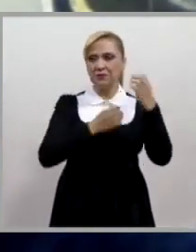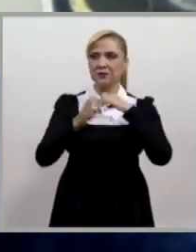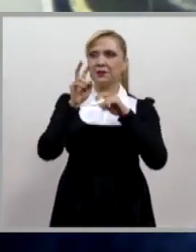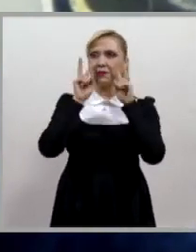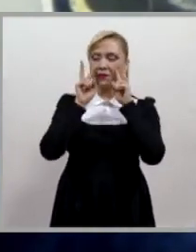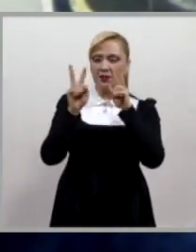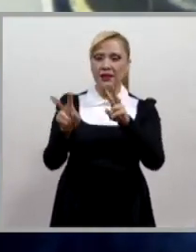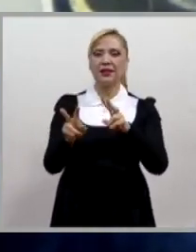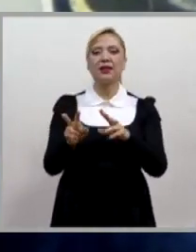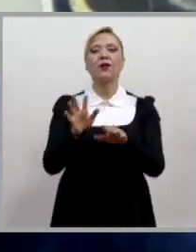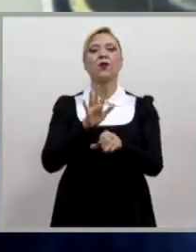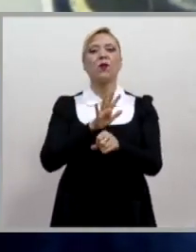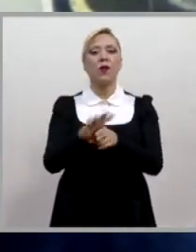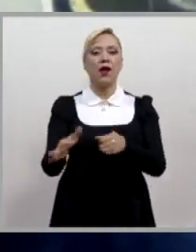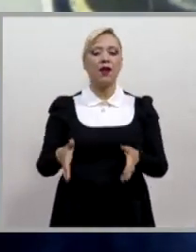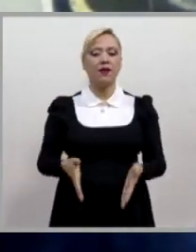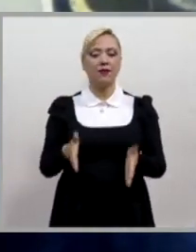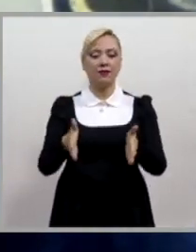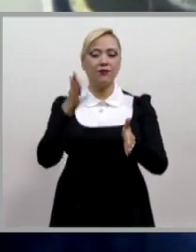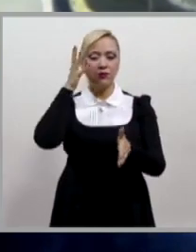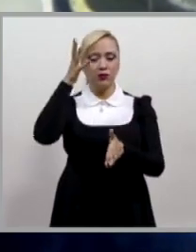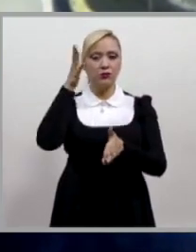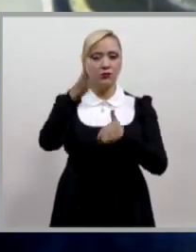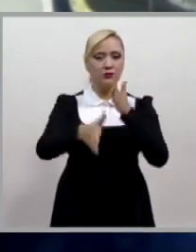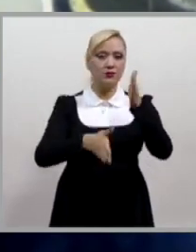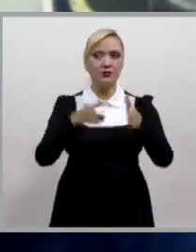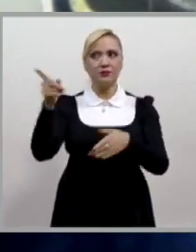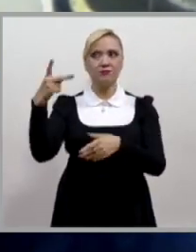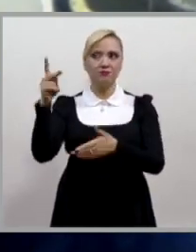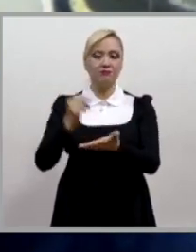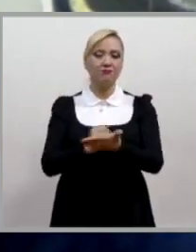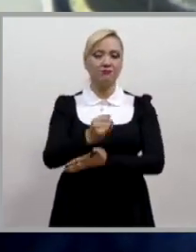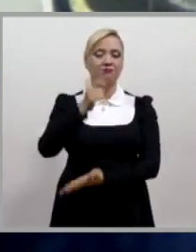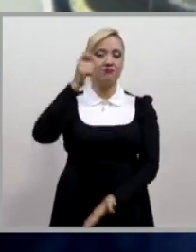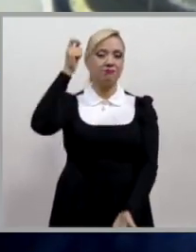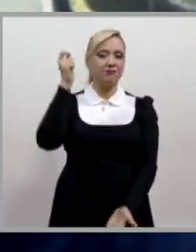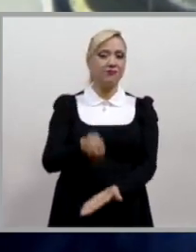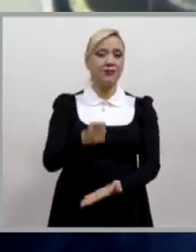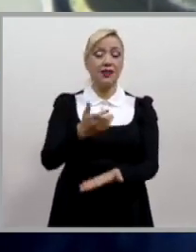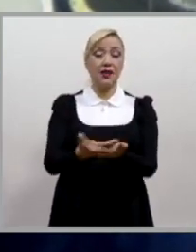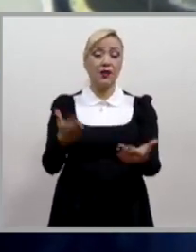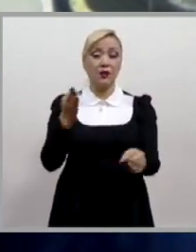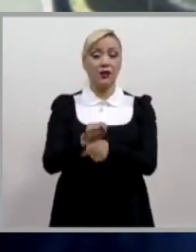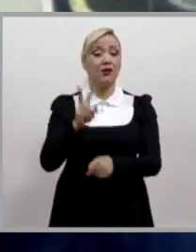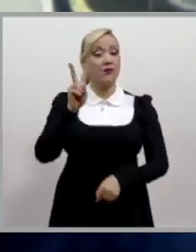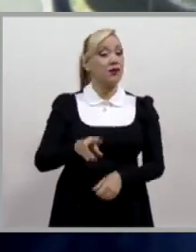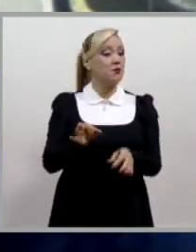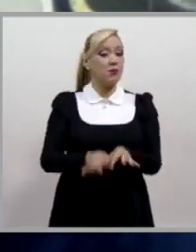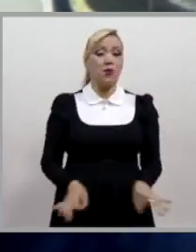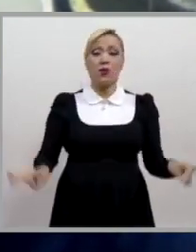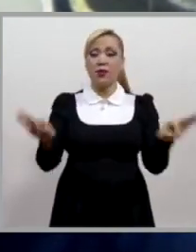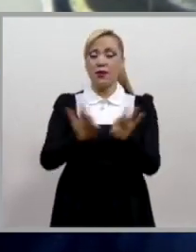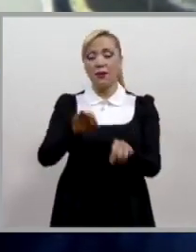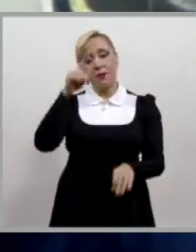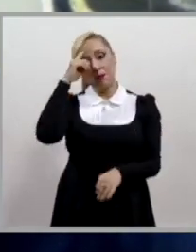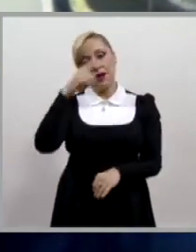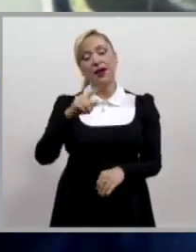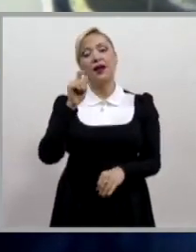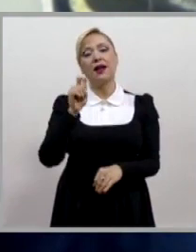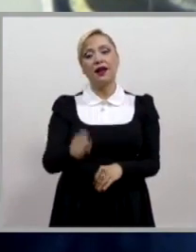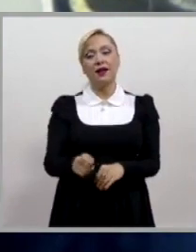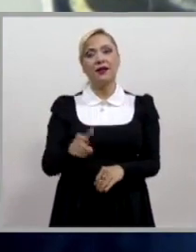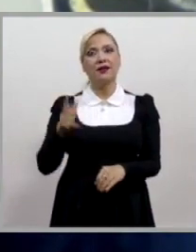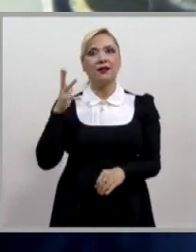digamos, qué caminos van a devenir de ciertas decisiones, pero me parece que estamos en un momento muy, muy importante que va a meritar